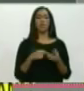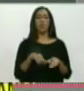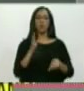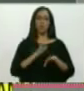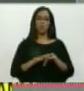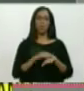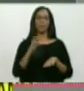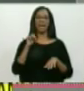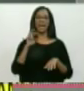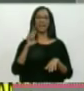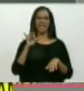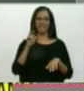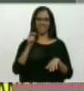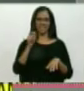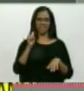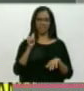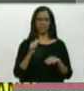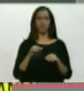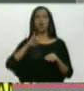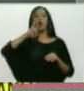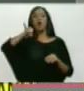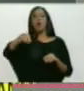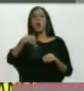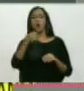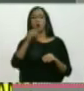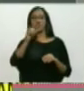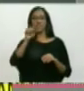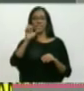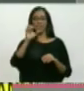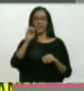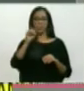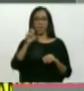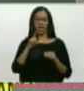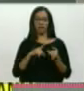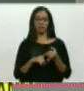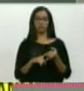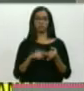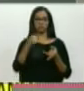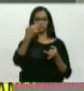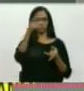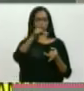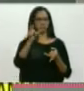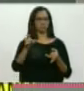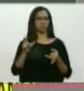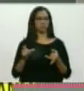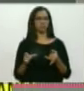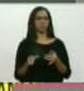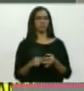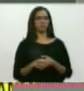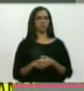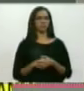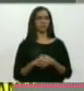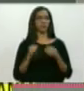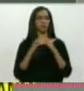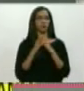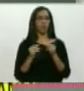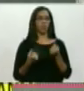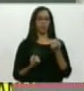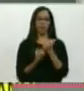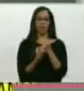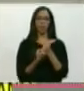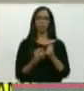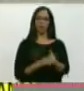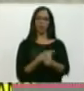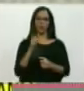Margarita María Vallén Méndez, José Manuel Daniels Peña, Merly del Socorro Miranda y Jorge Rangel, todos con apoyo de los